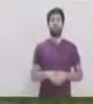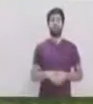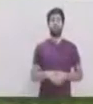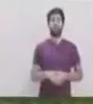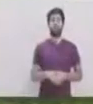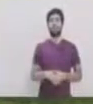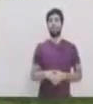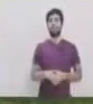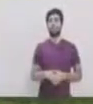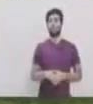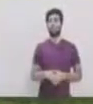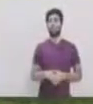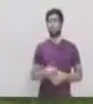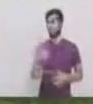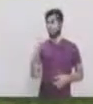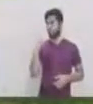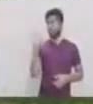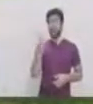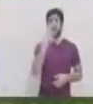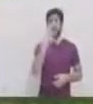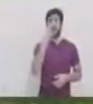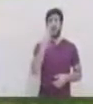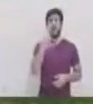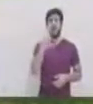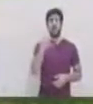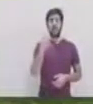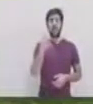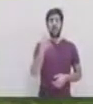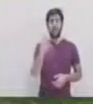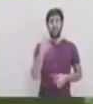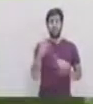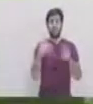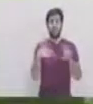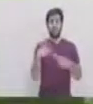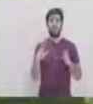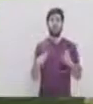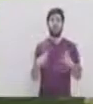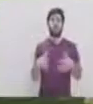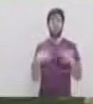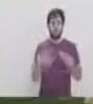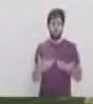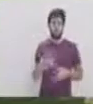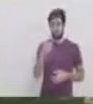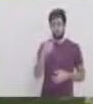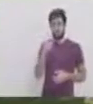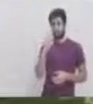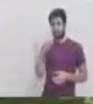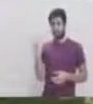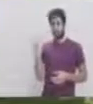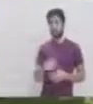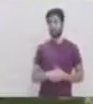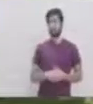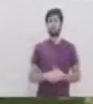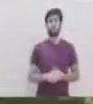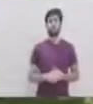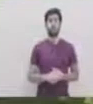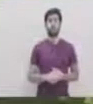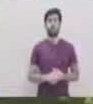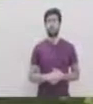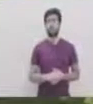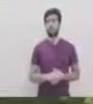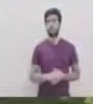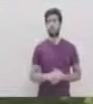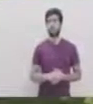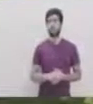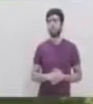seña de comprar. Helados, voy a hacer el movimiento lógico de estar comiéndome un helado. En